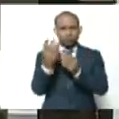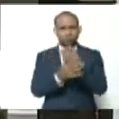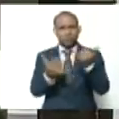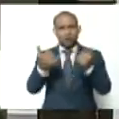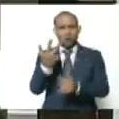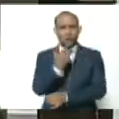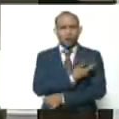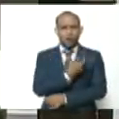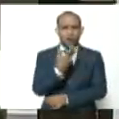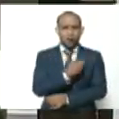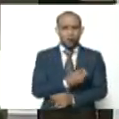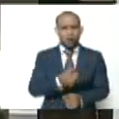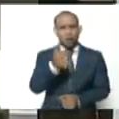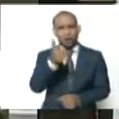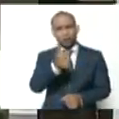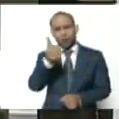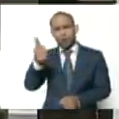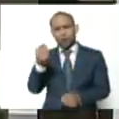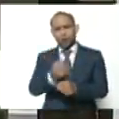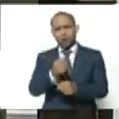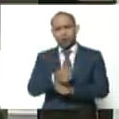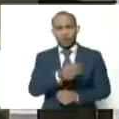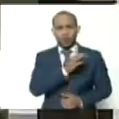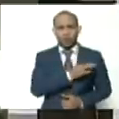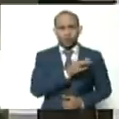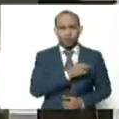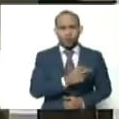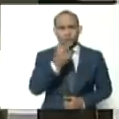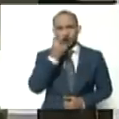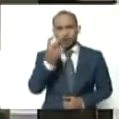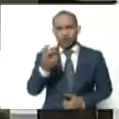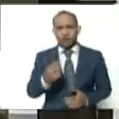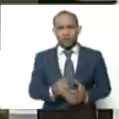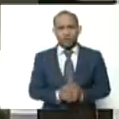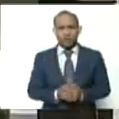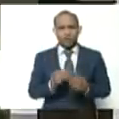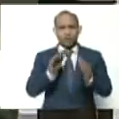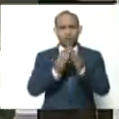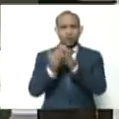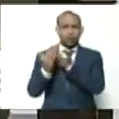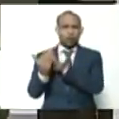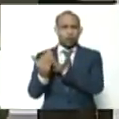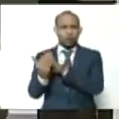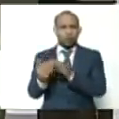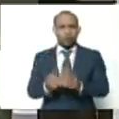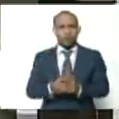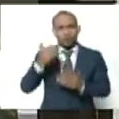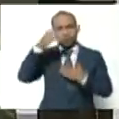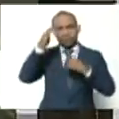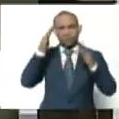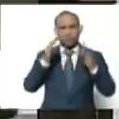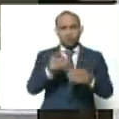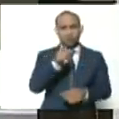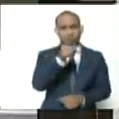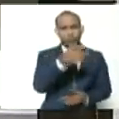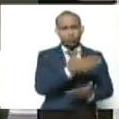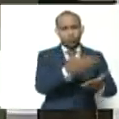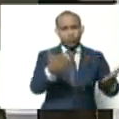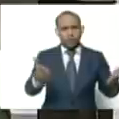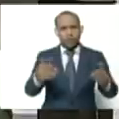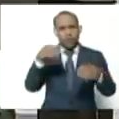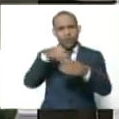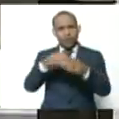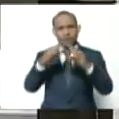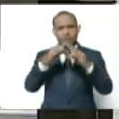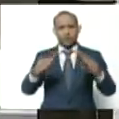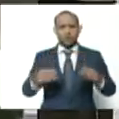vacunando a los trabajadores sociales que visitan las comunidades para ir a atenderlo a usted, compatriota, en su